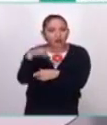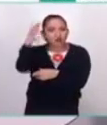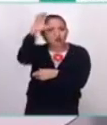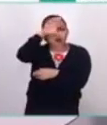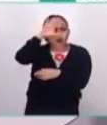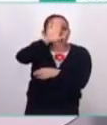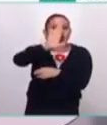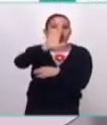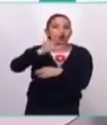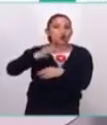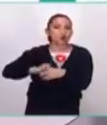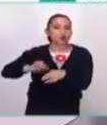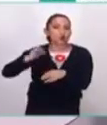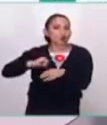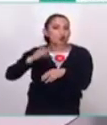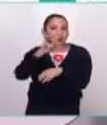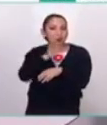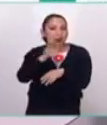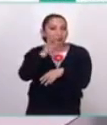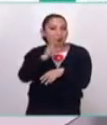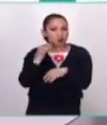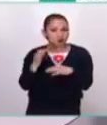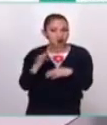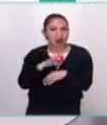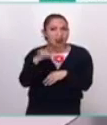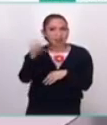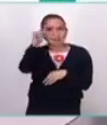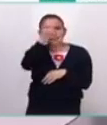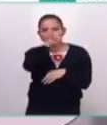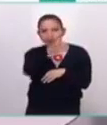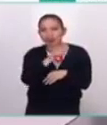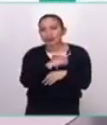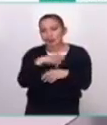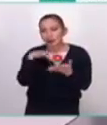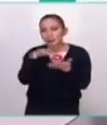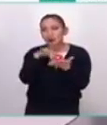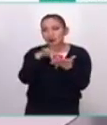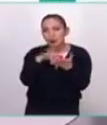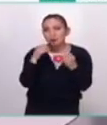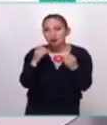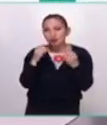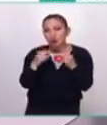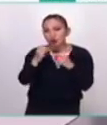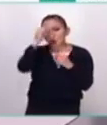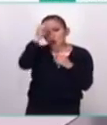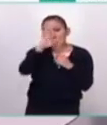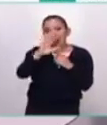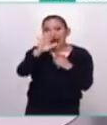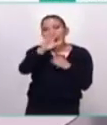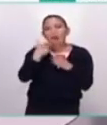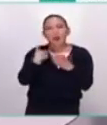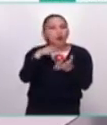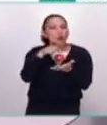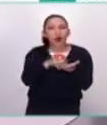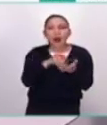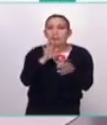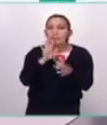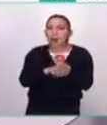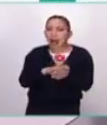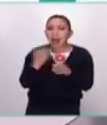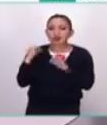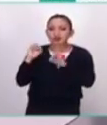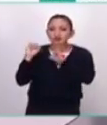en evidencias arqueológicas. Creo que hay que apoyar mucho este norte. Tenemos una de las zonas de